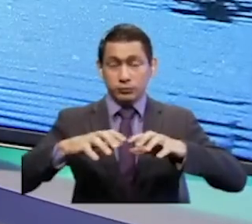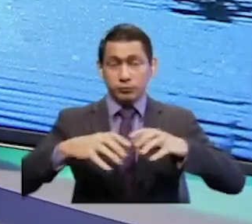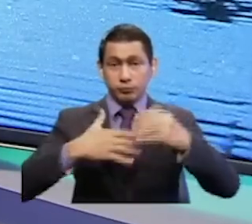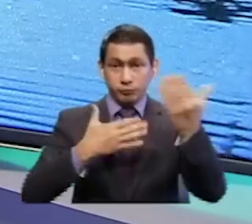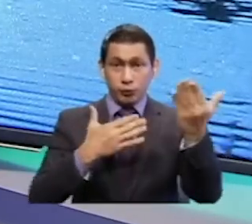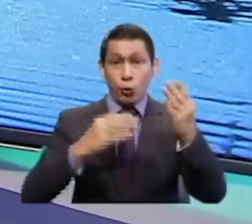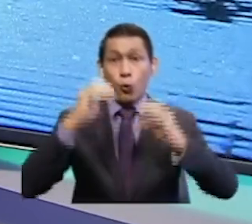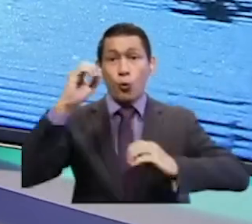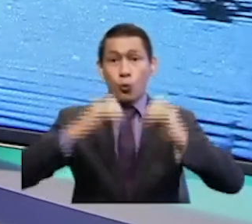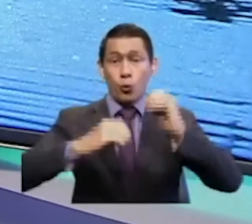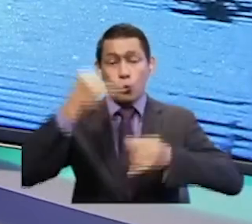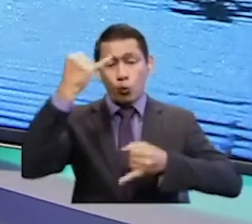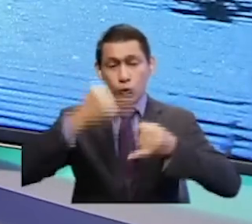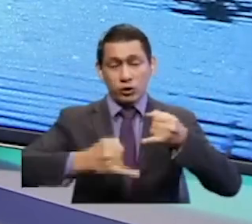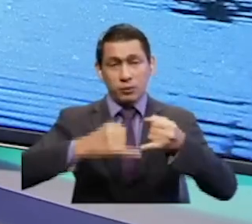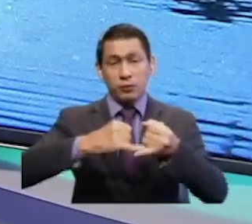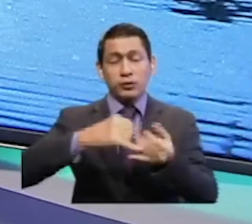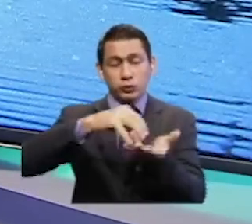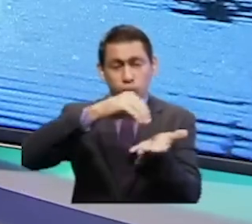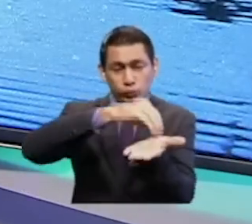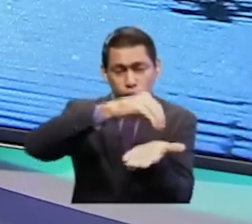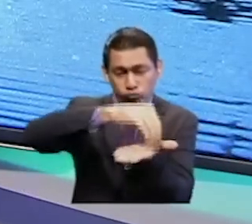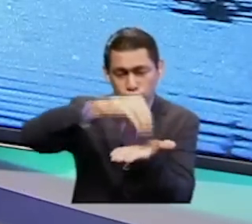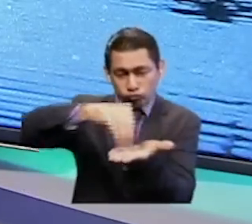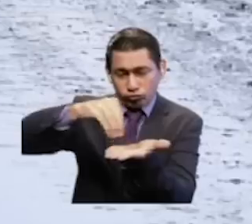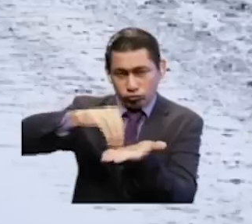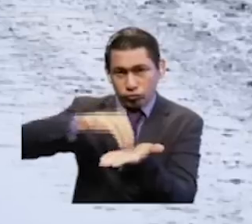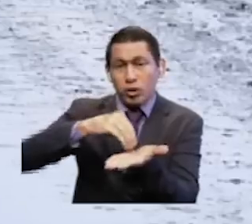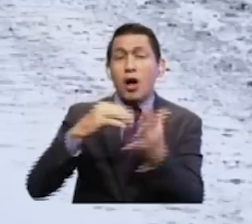En octubre será la última cosecha.